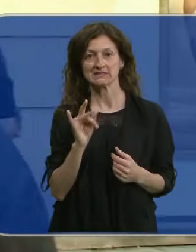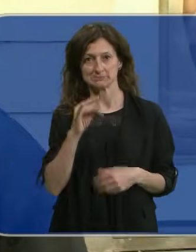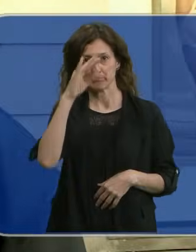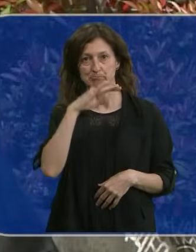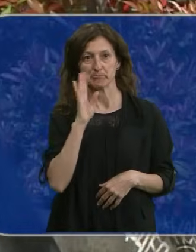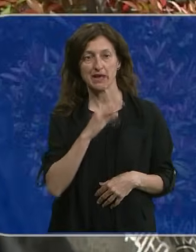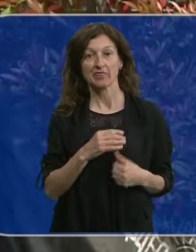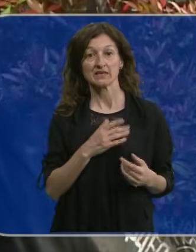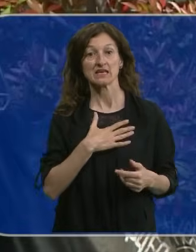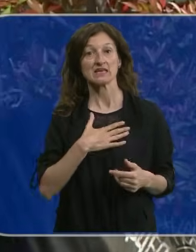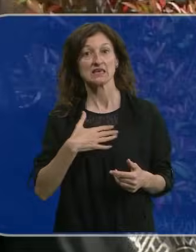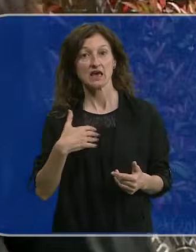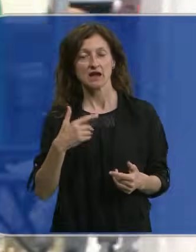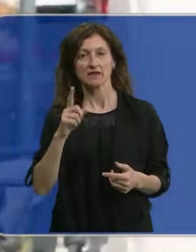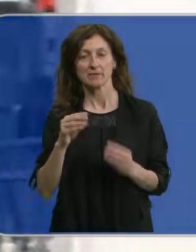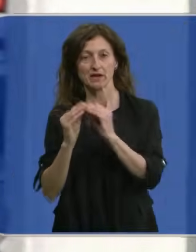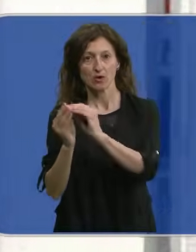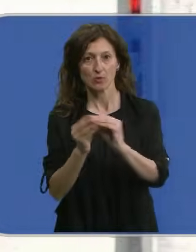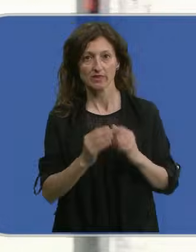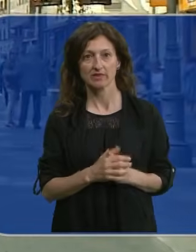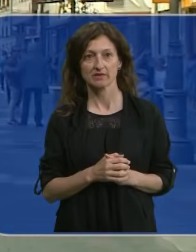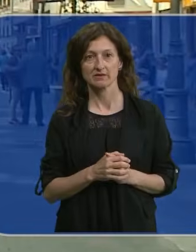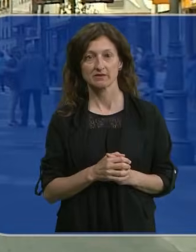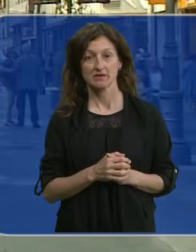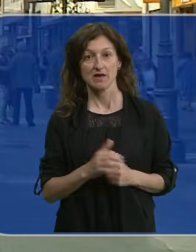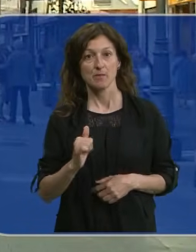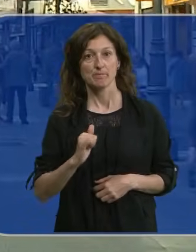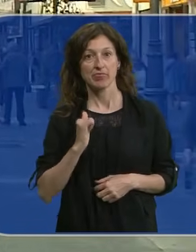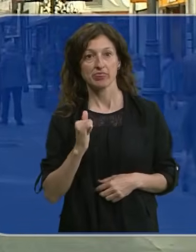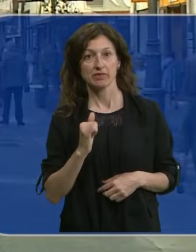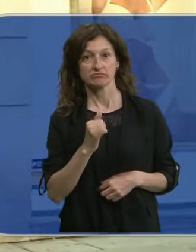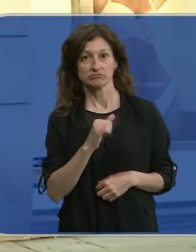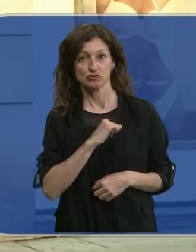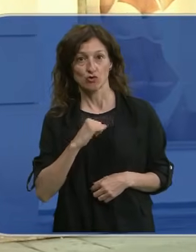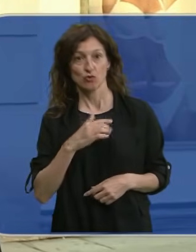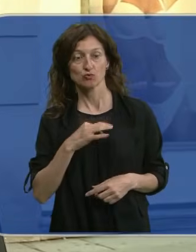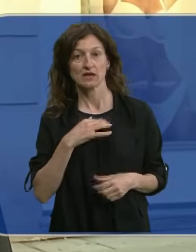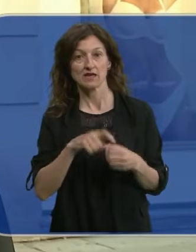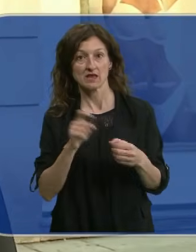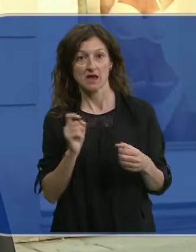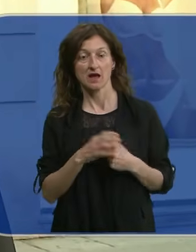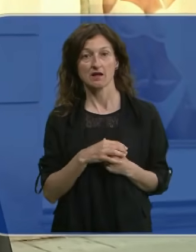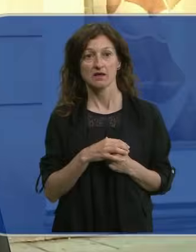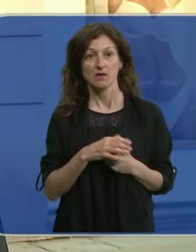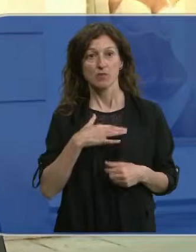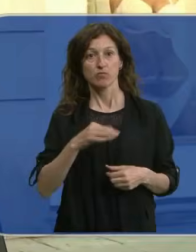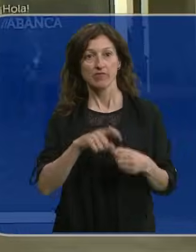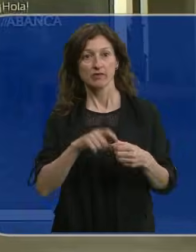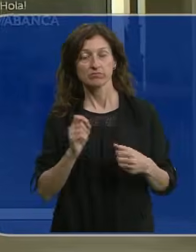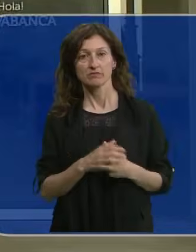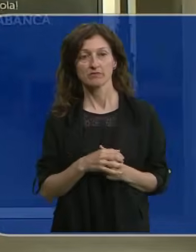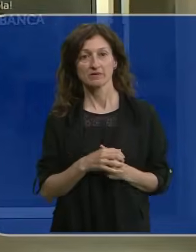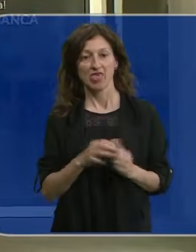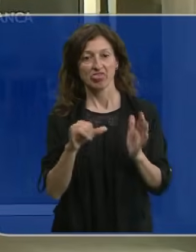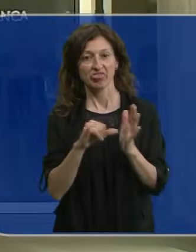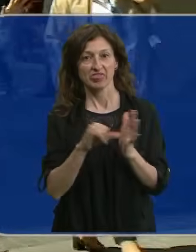de mis padres, sí. Y un deseo que también suele coincidir. Si tengo la oportunidad, me iría. Me gustaría emanciparme. En cuanto pueda me emancipo. Muy